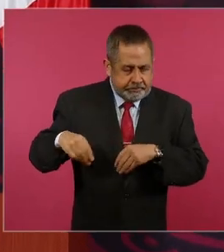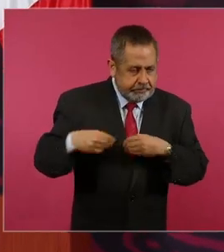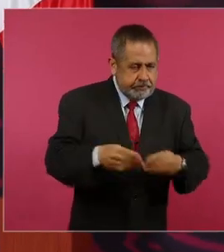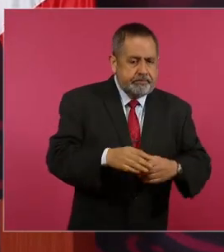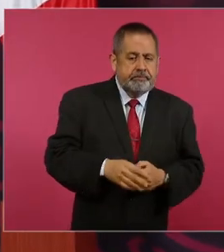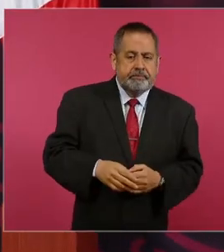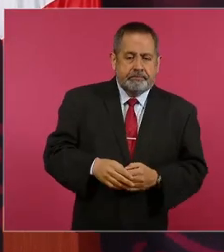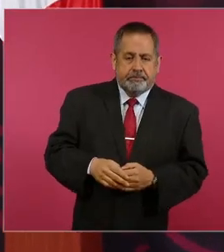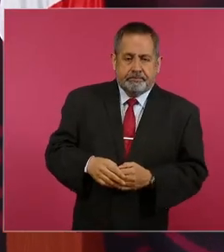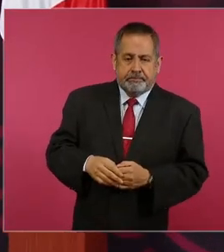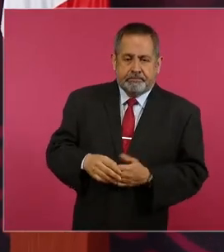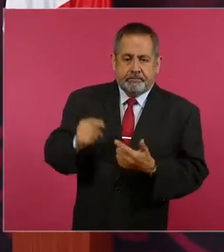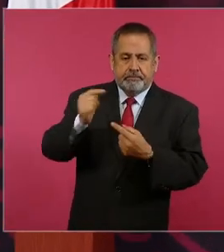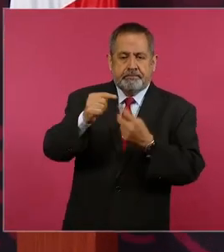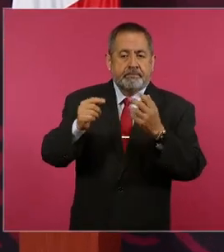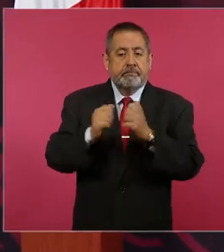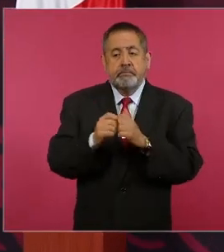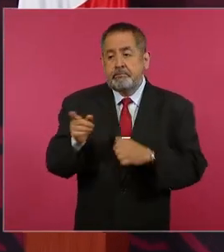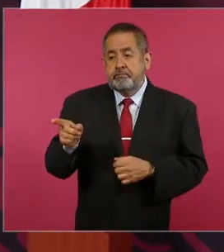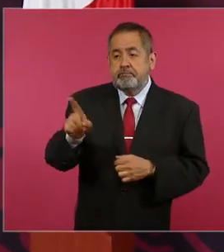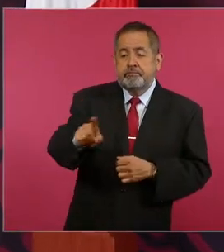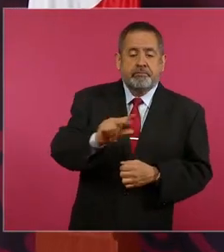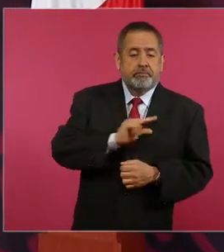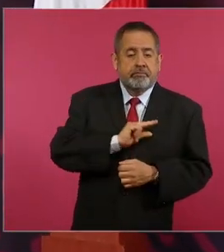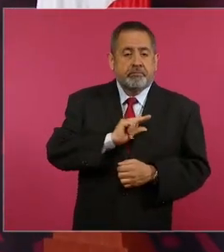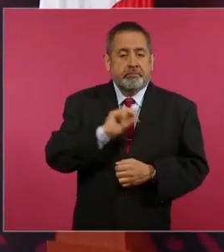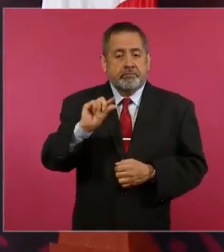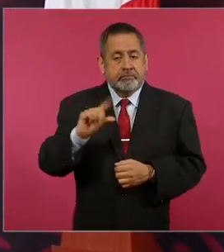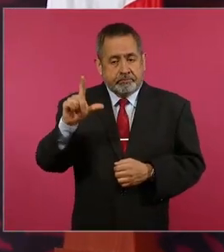tratamiento con especialistas,